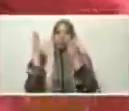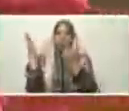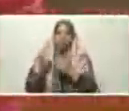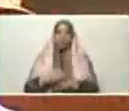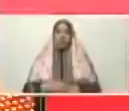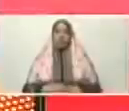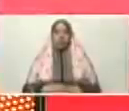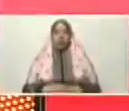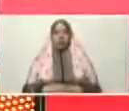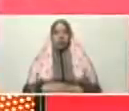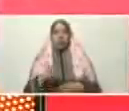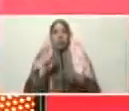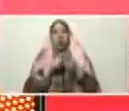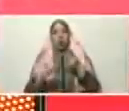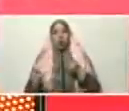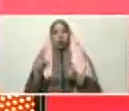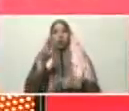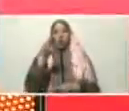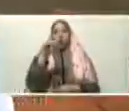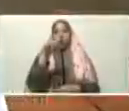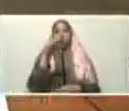y nohelí pocaterra